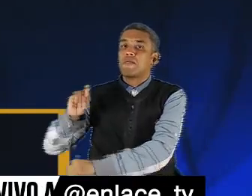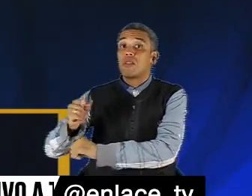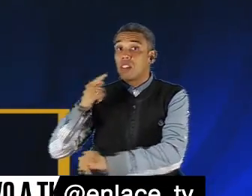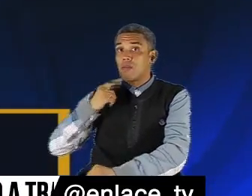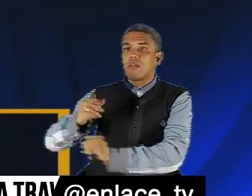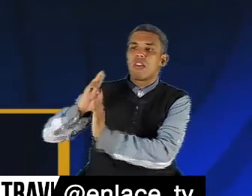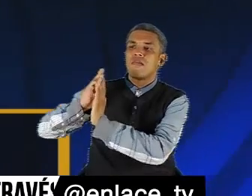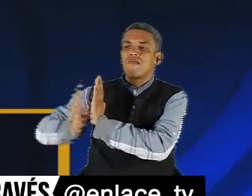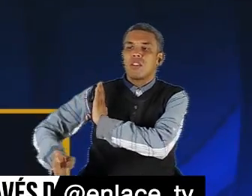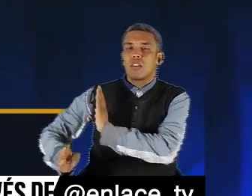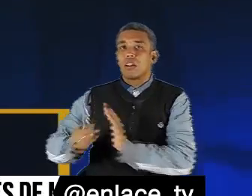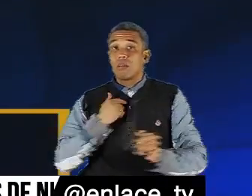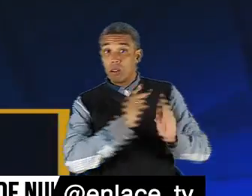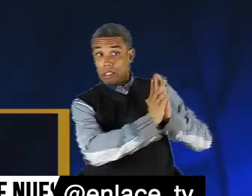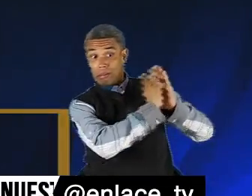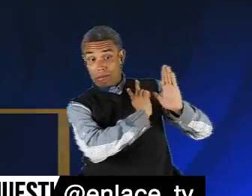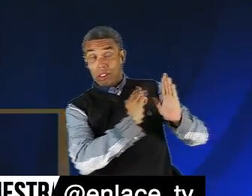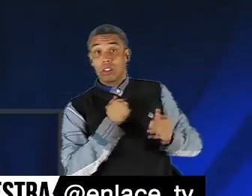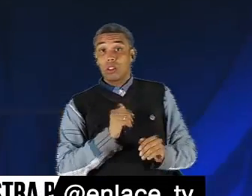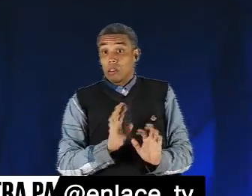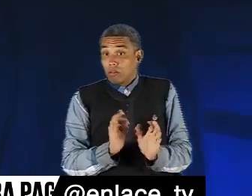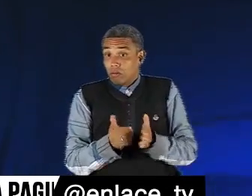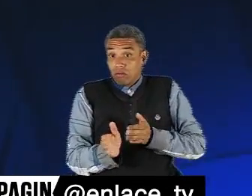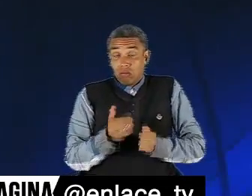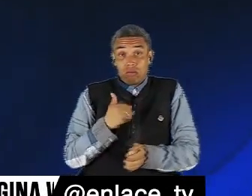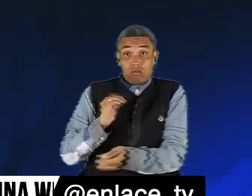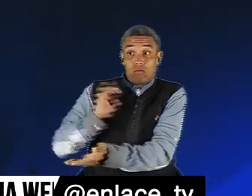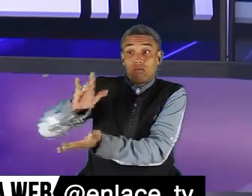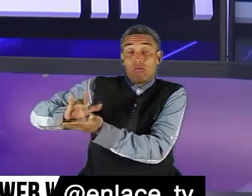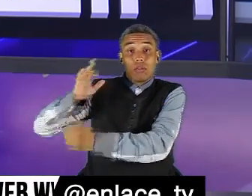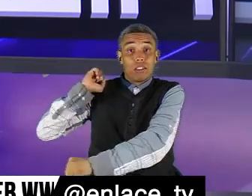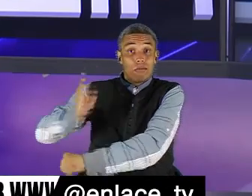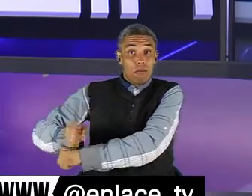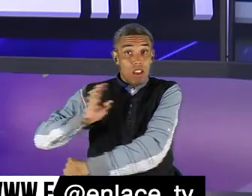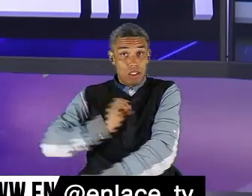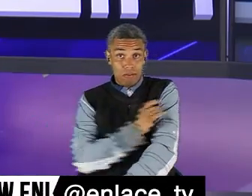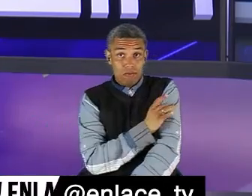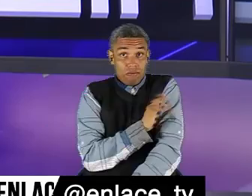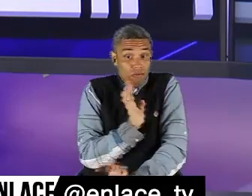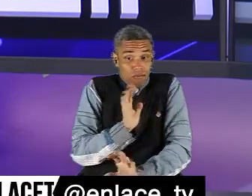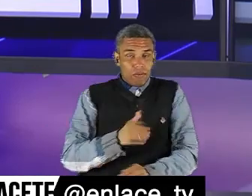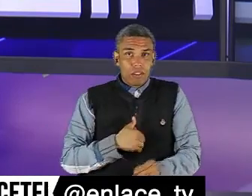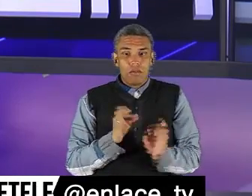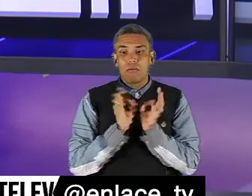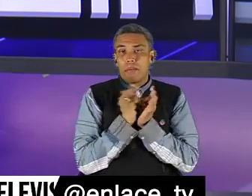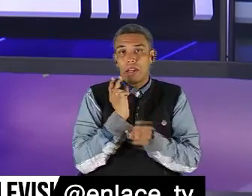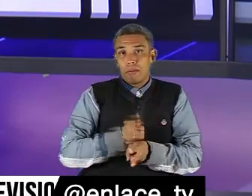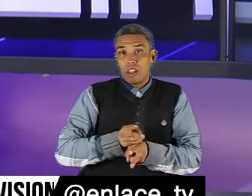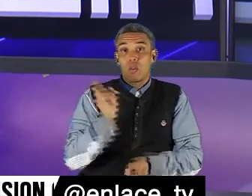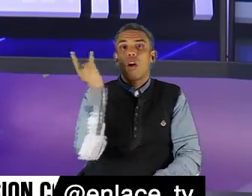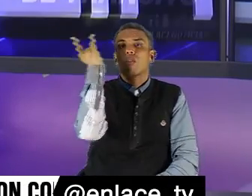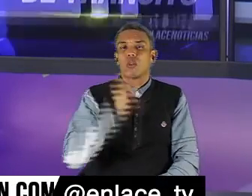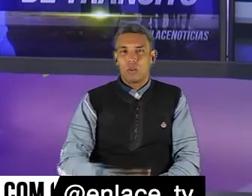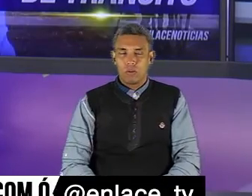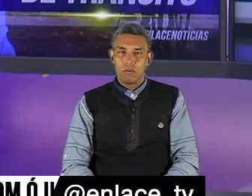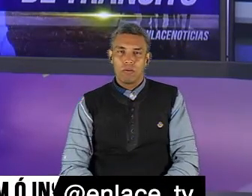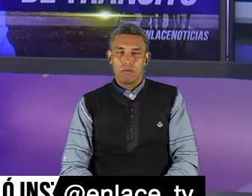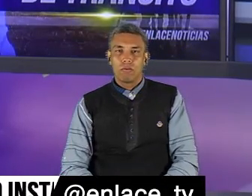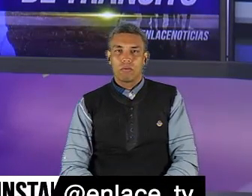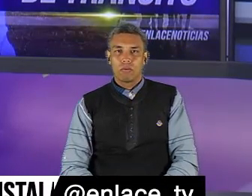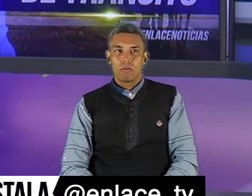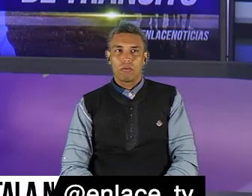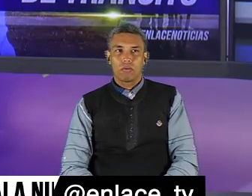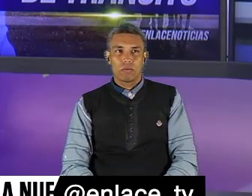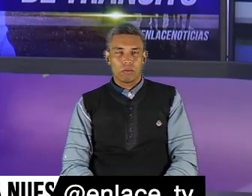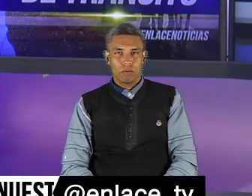su integridad física y la de su familia están en riesgo. Autoridades de tránsito e implicados en el